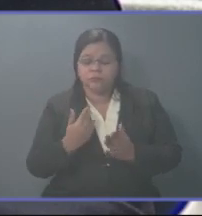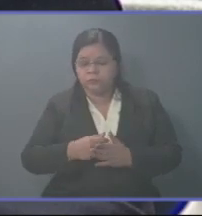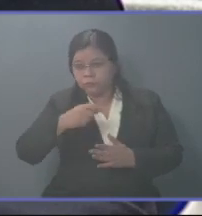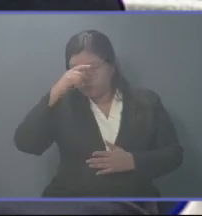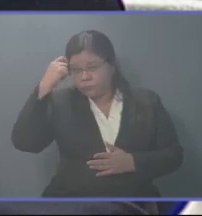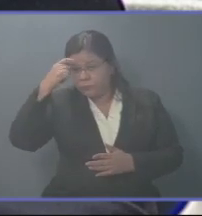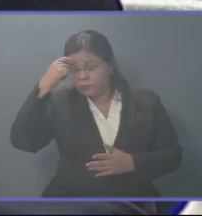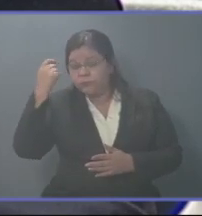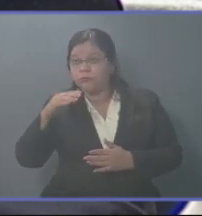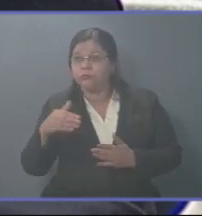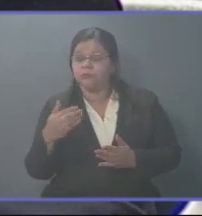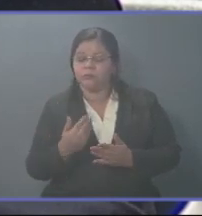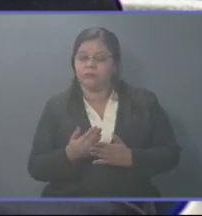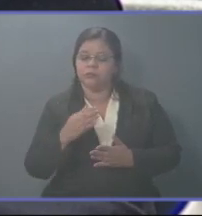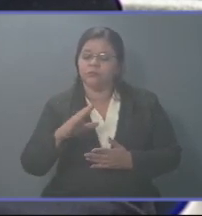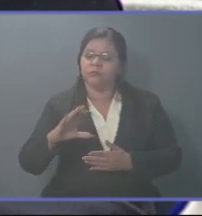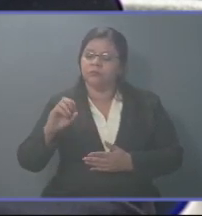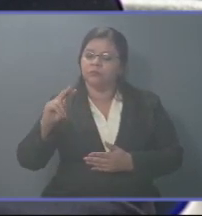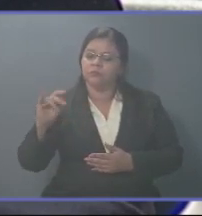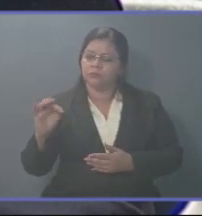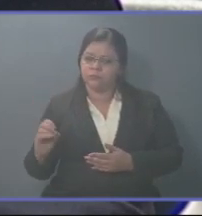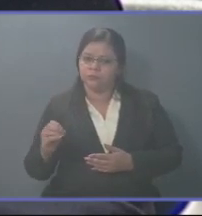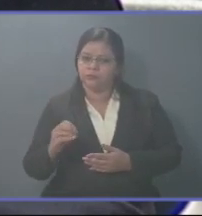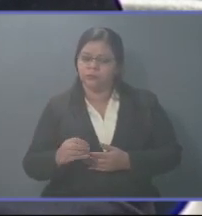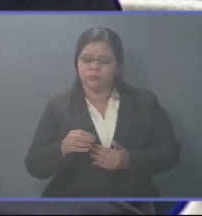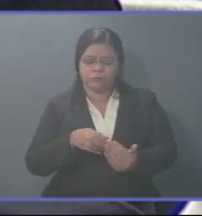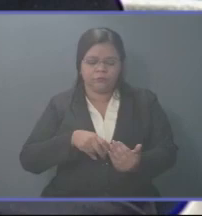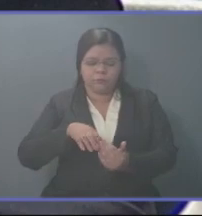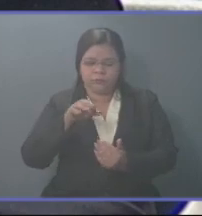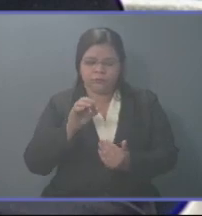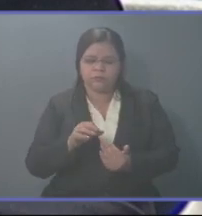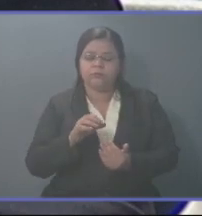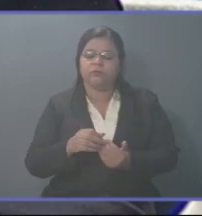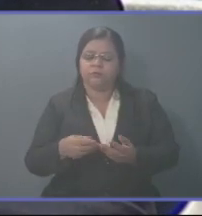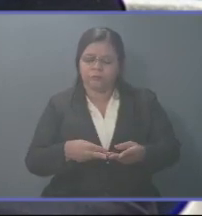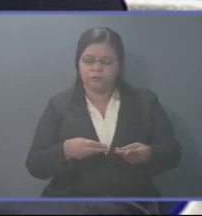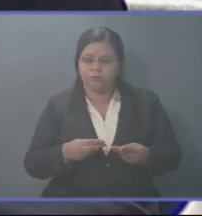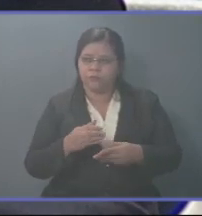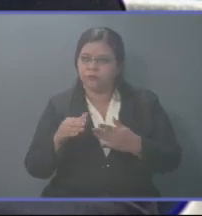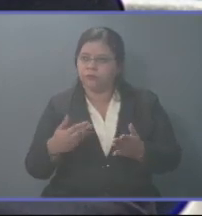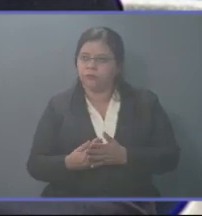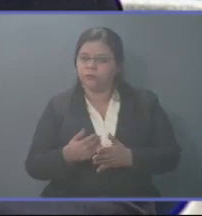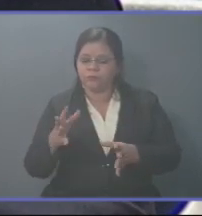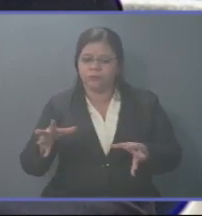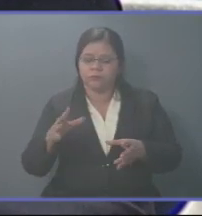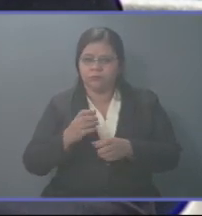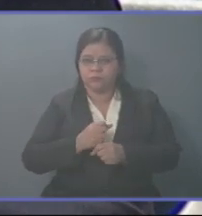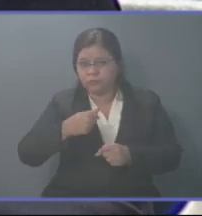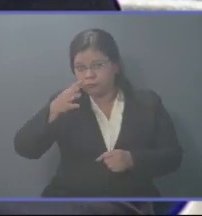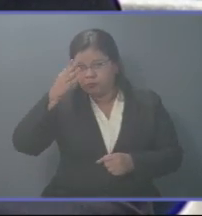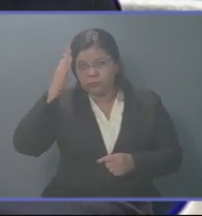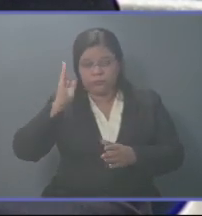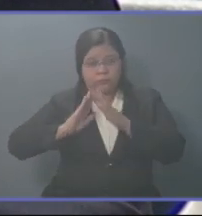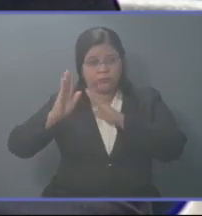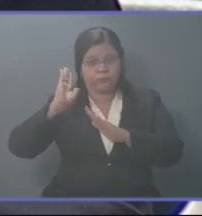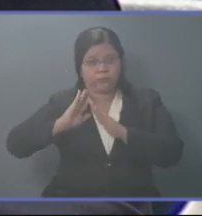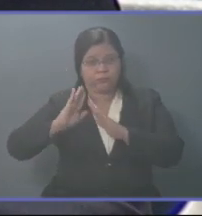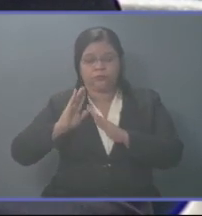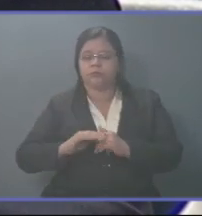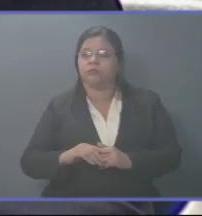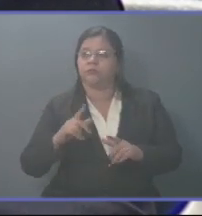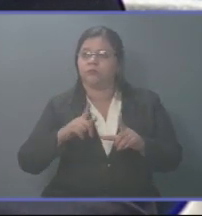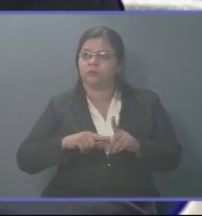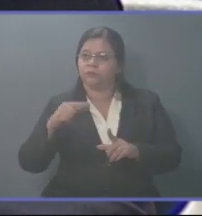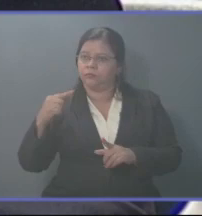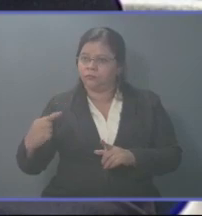funcionamiento del Centro de Documentación de la Memoria Histórica. G. Evaluar anualmente la inversión social y las